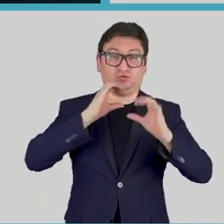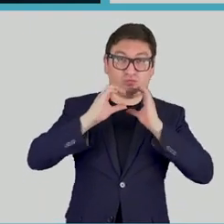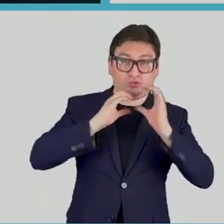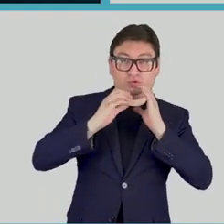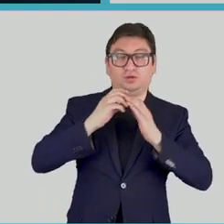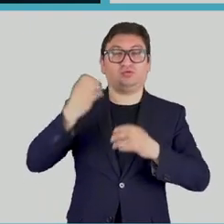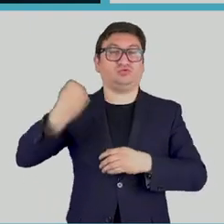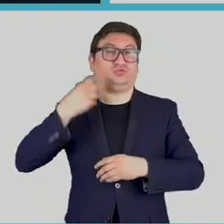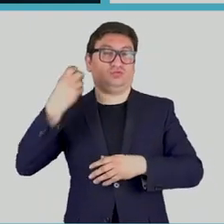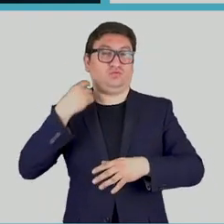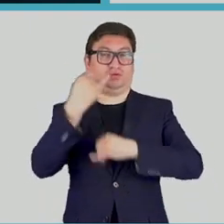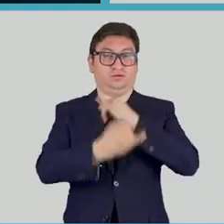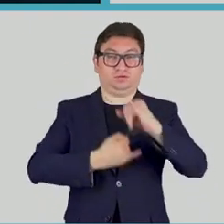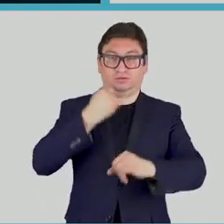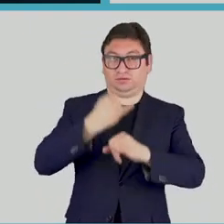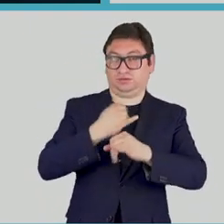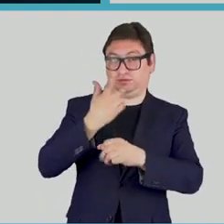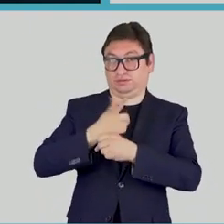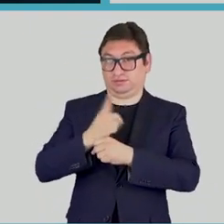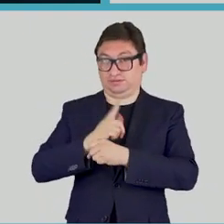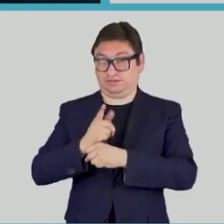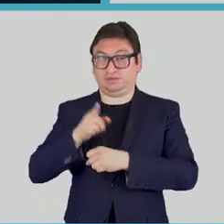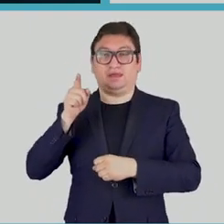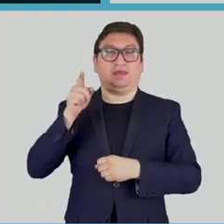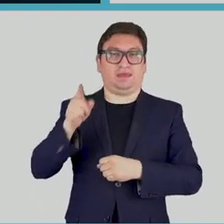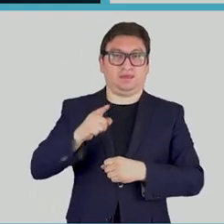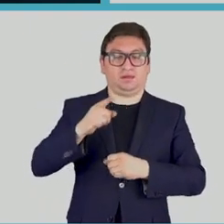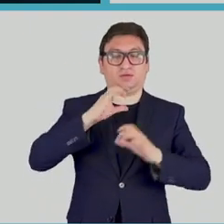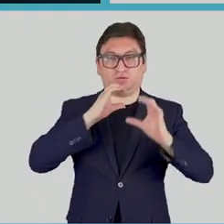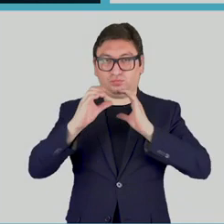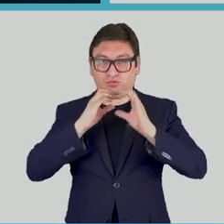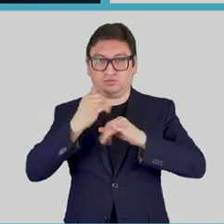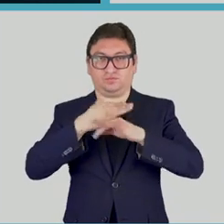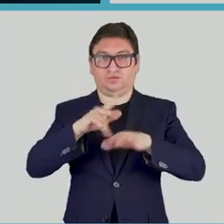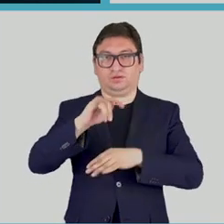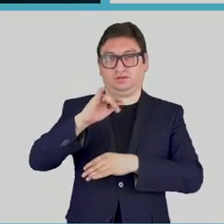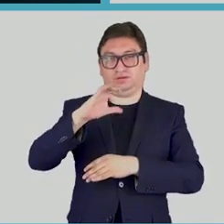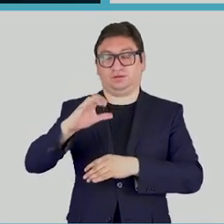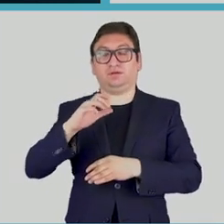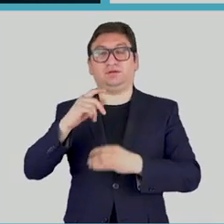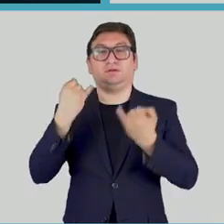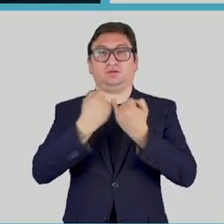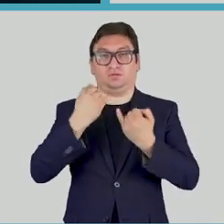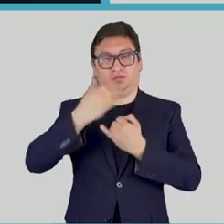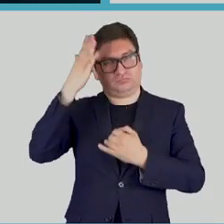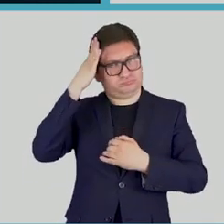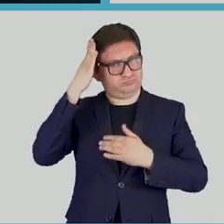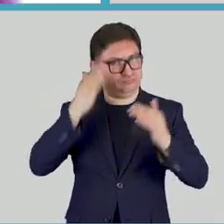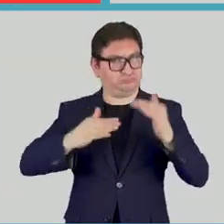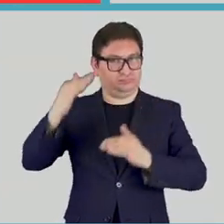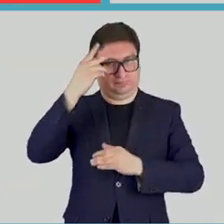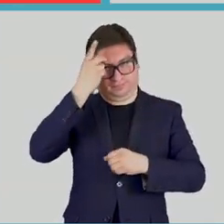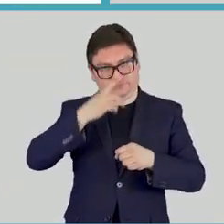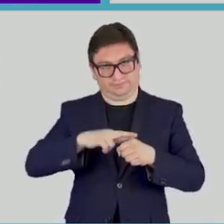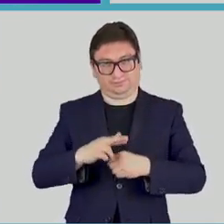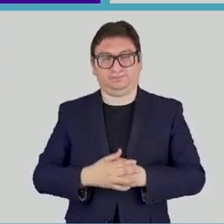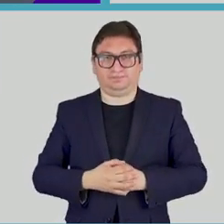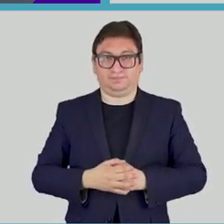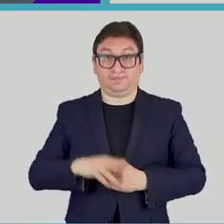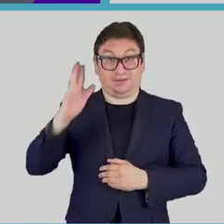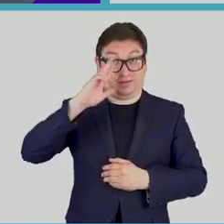conferencista internacional licenciado en ciencias de la comunicación y líder en alta dirección